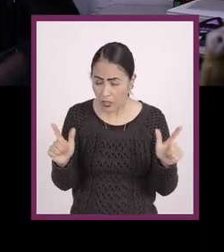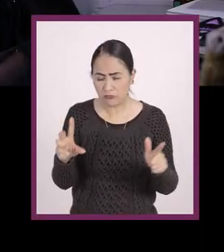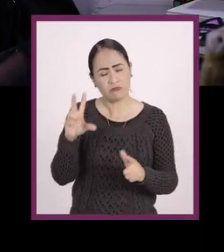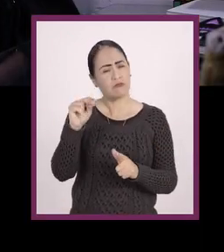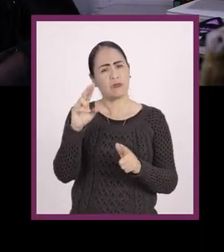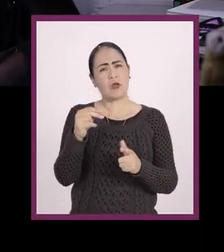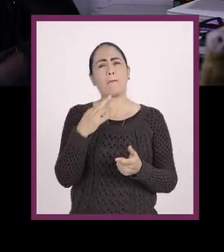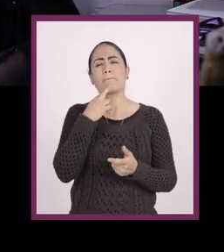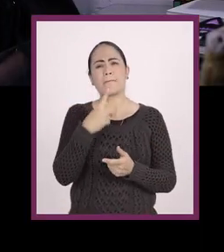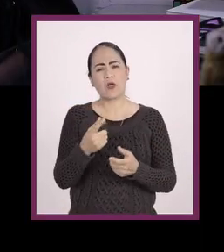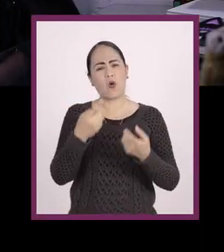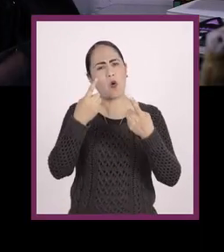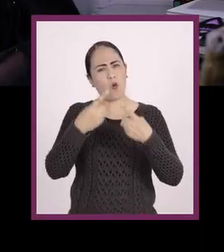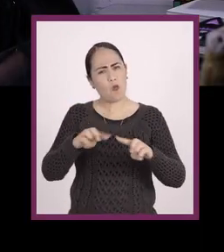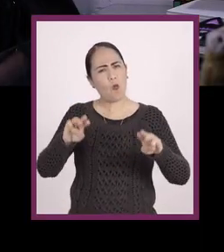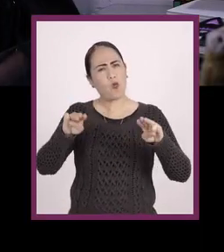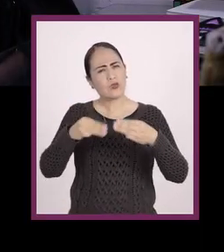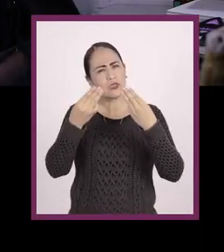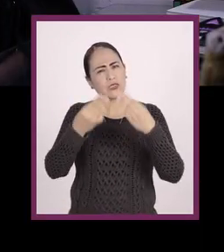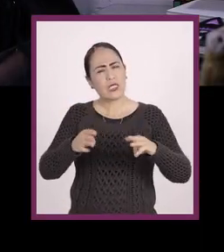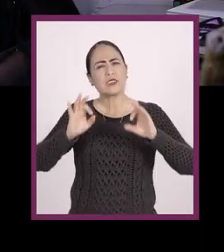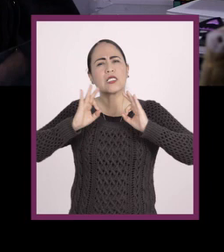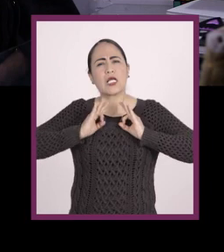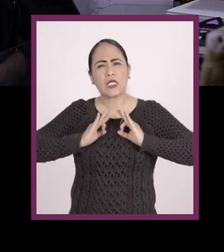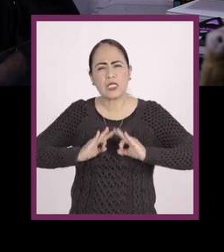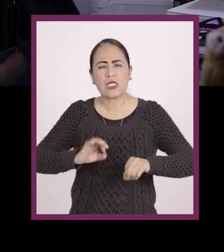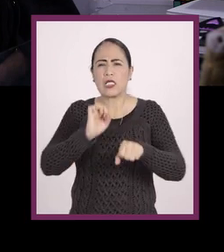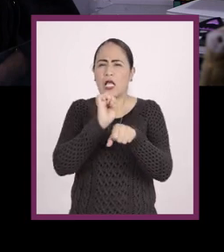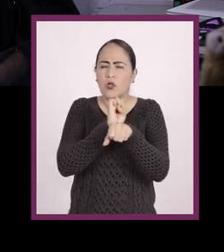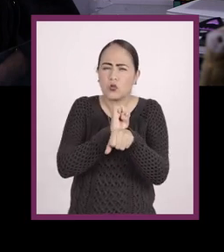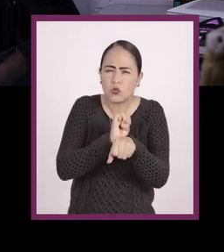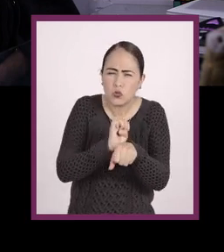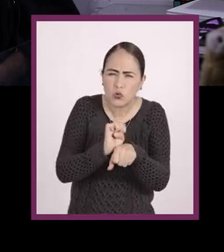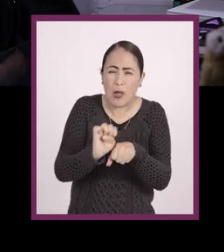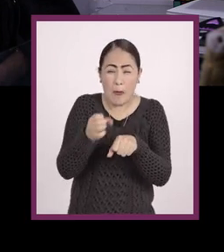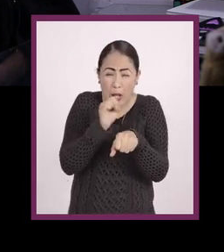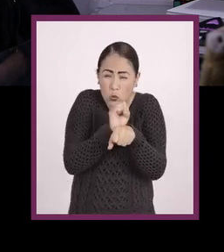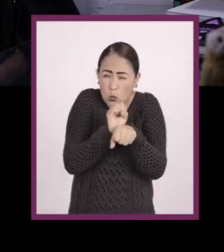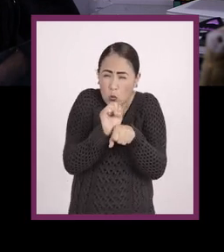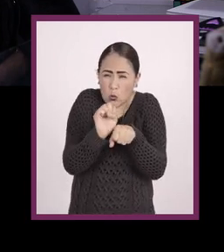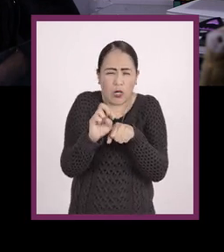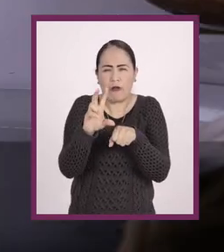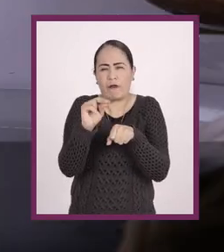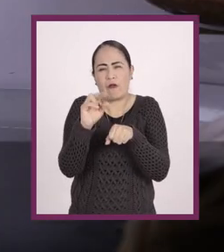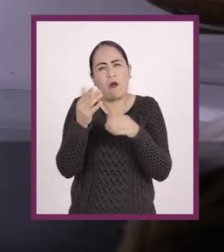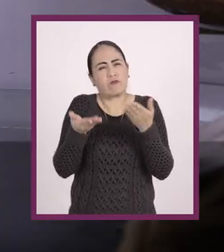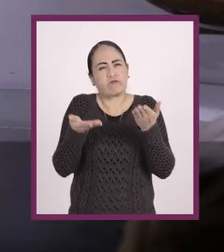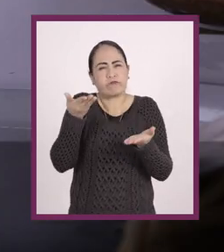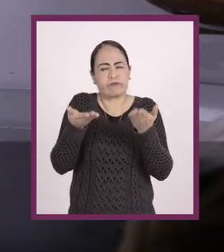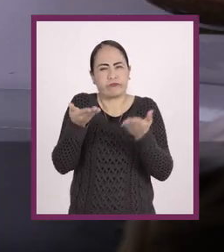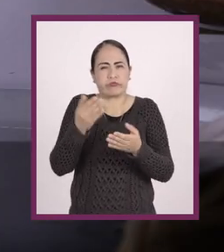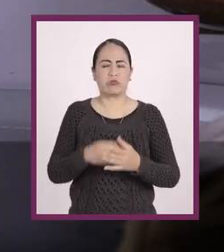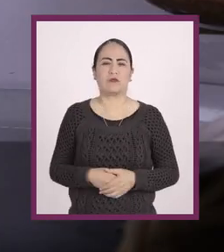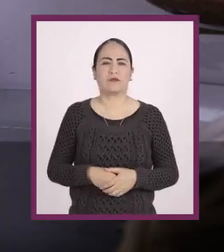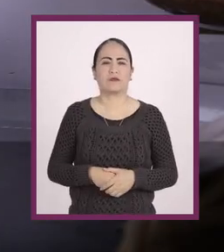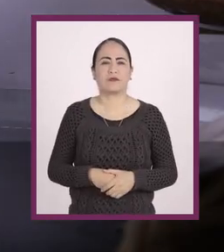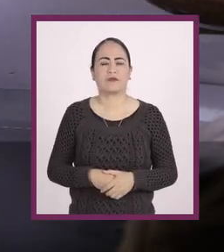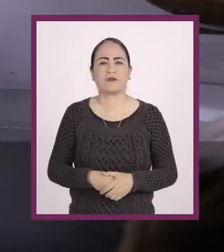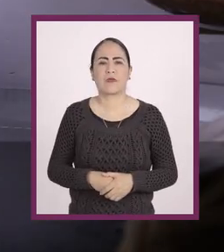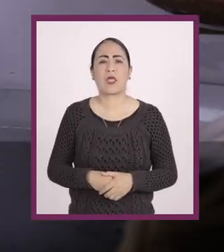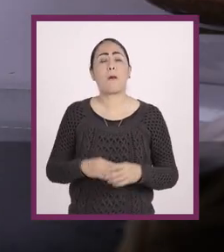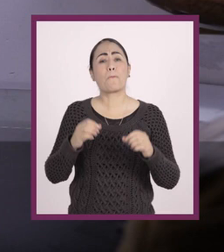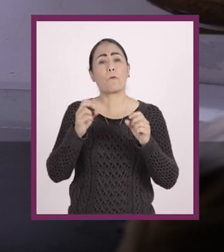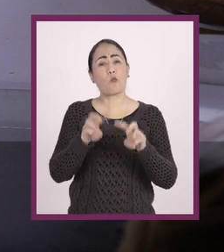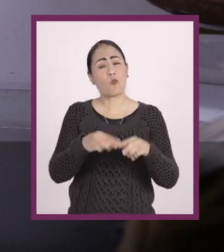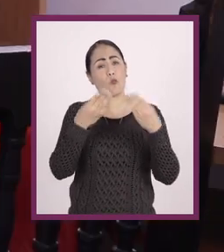todo tipo de música lo recomendable es música tranquila y suave aunque no demasiado a modo